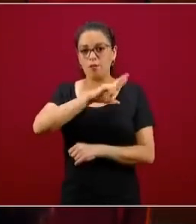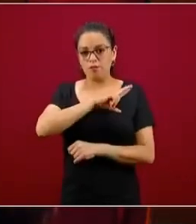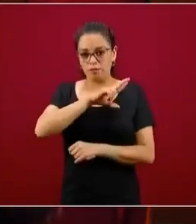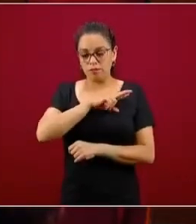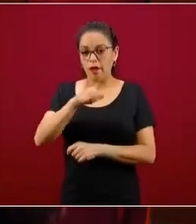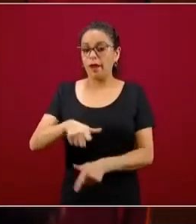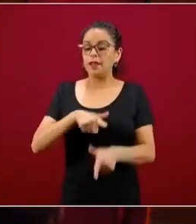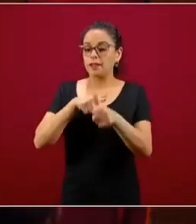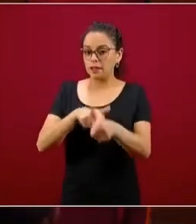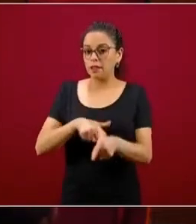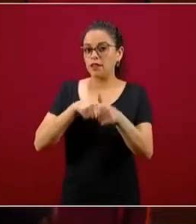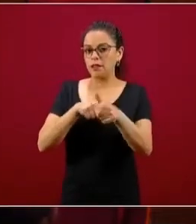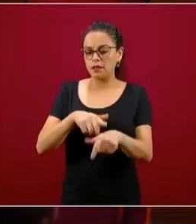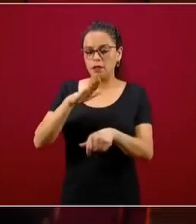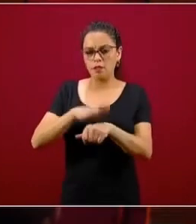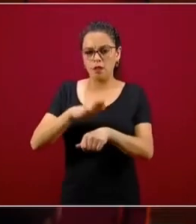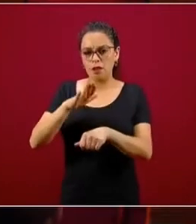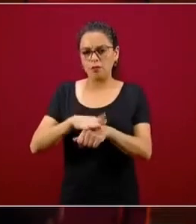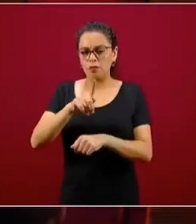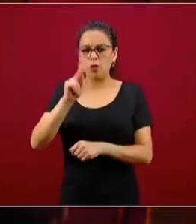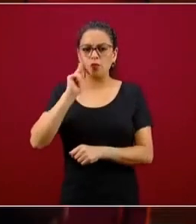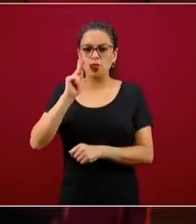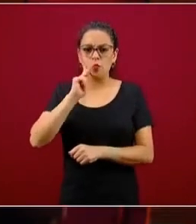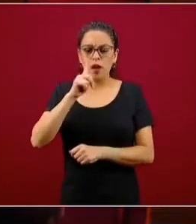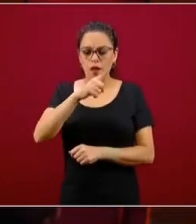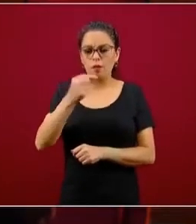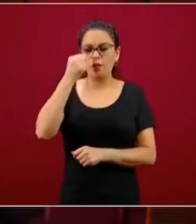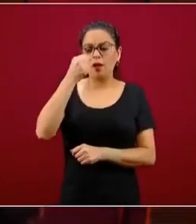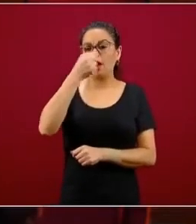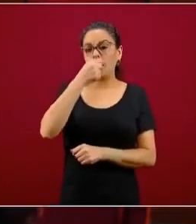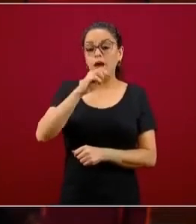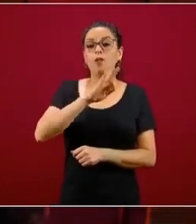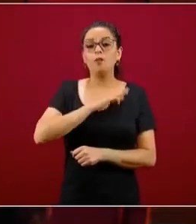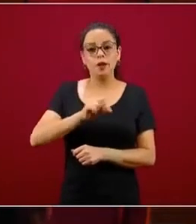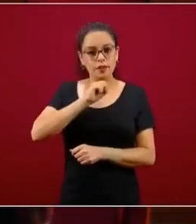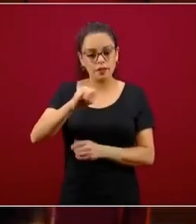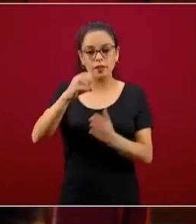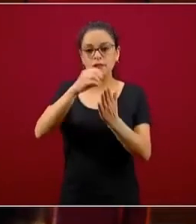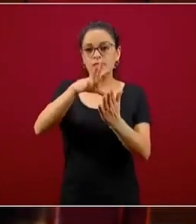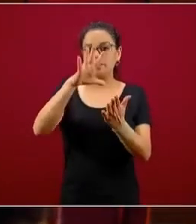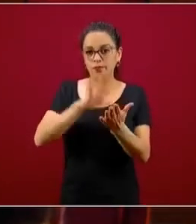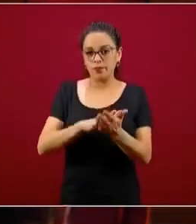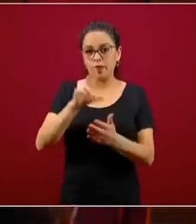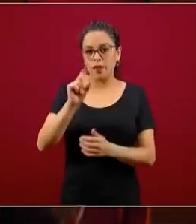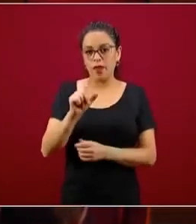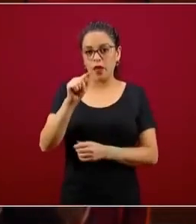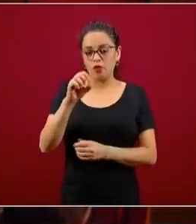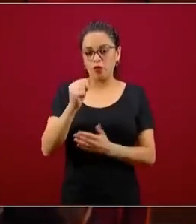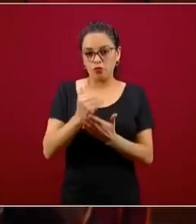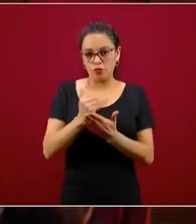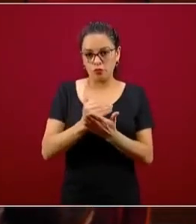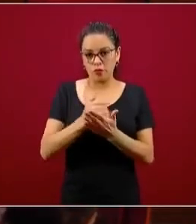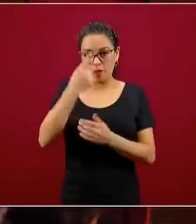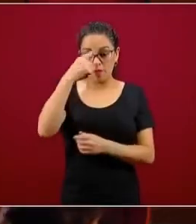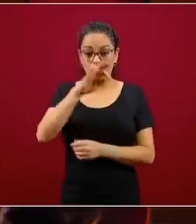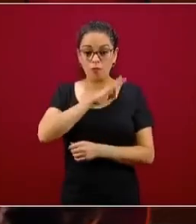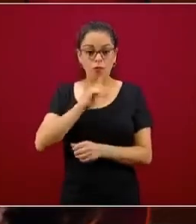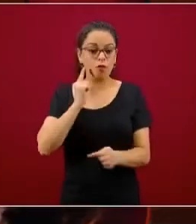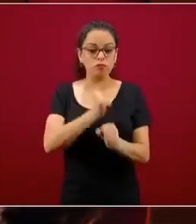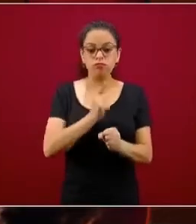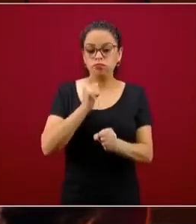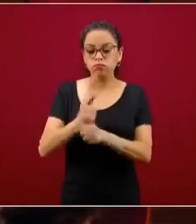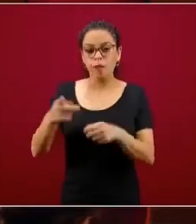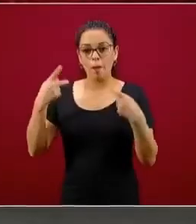seguir realizando estudios puedan sí ahora registrar los datos mínimos que identifican a la persona, que además nos